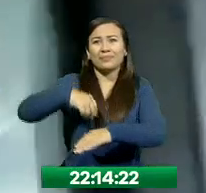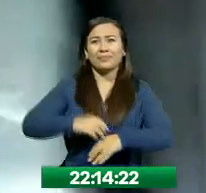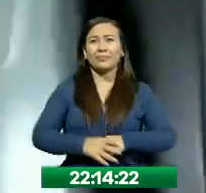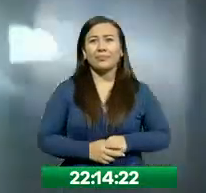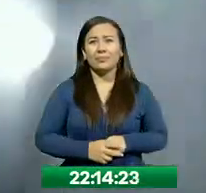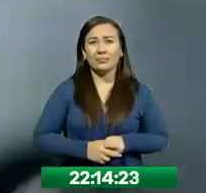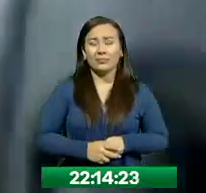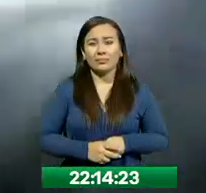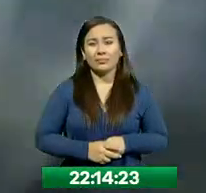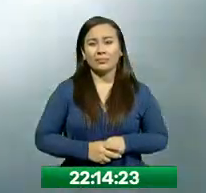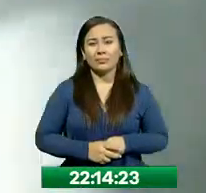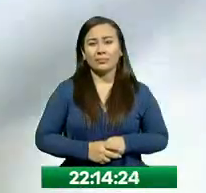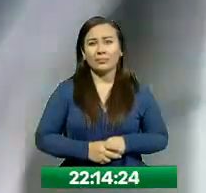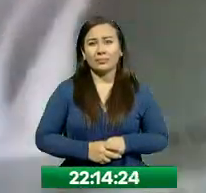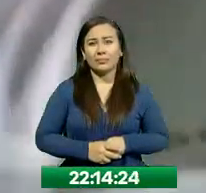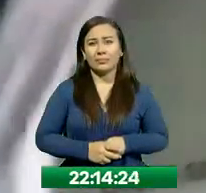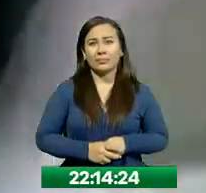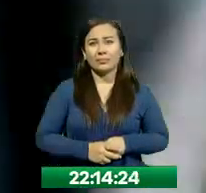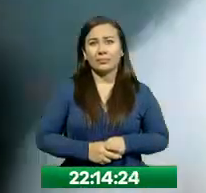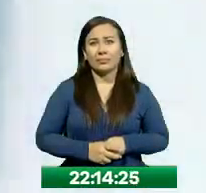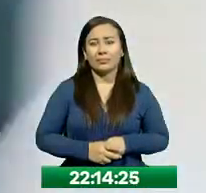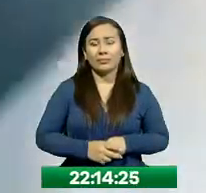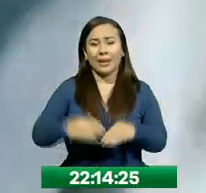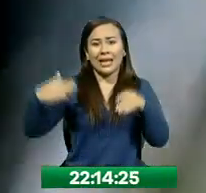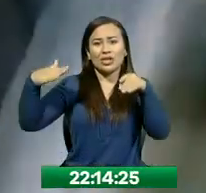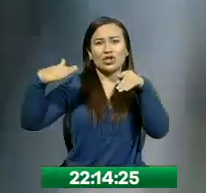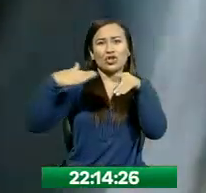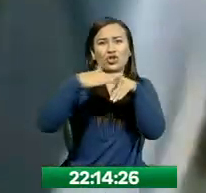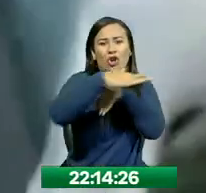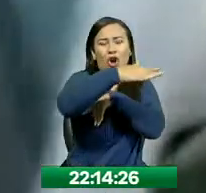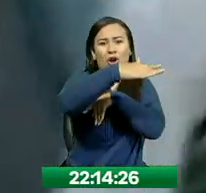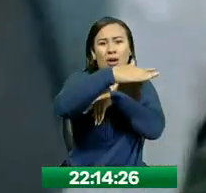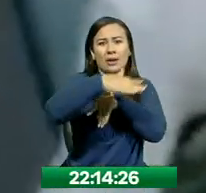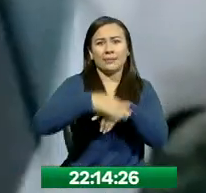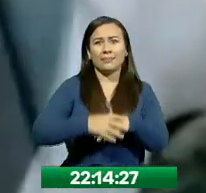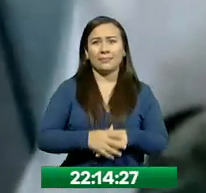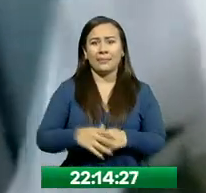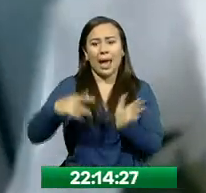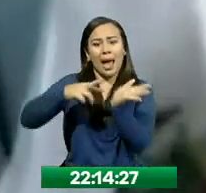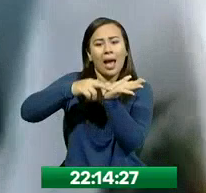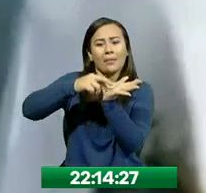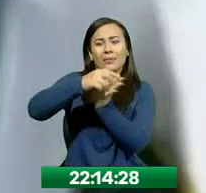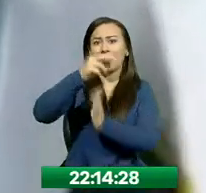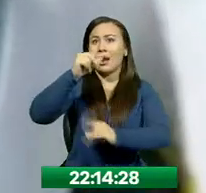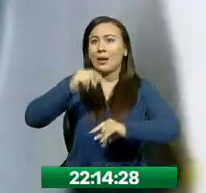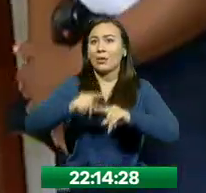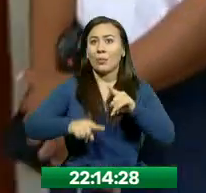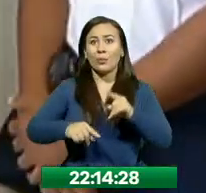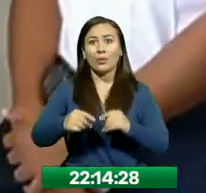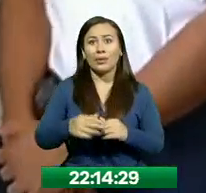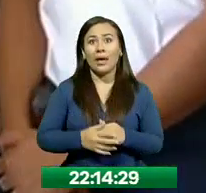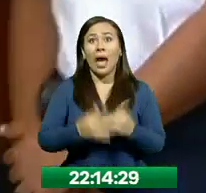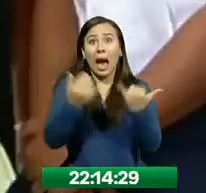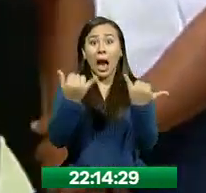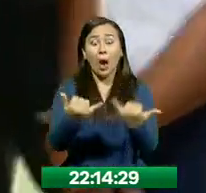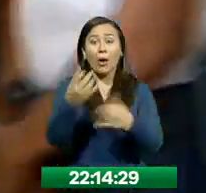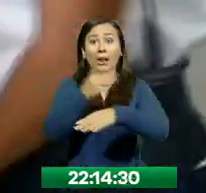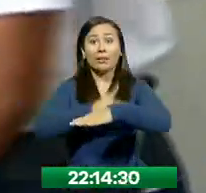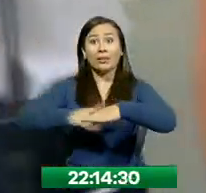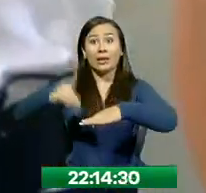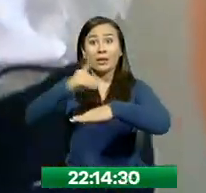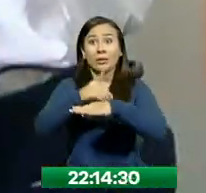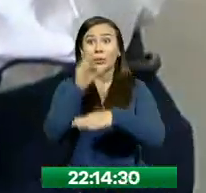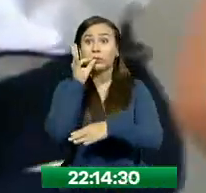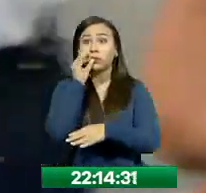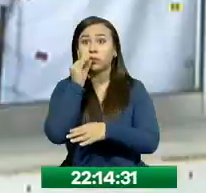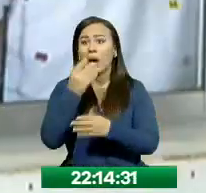¡Mis piernas! ¡Ay! ¡Mis piernas! El director de la CTE se reunió